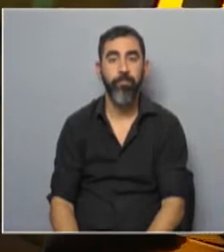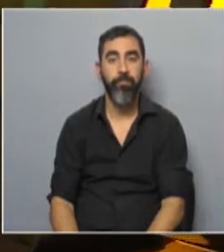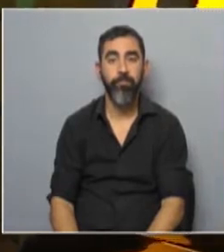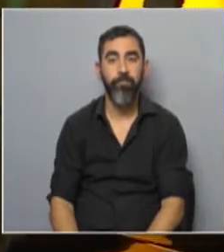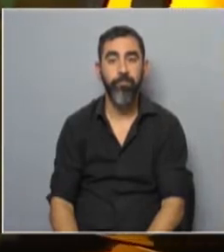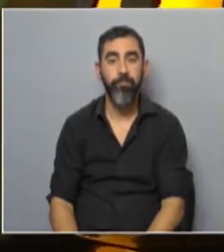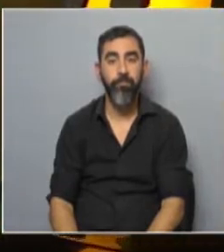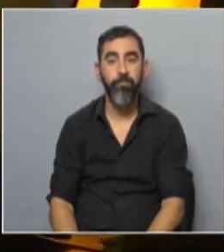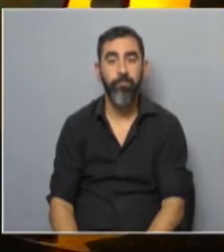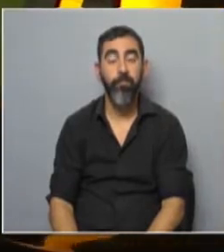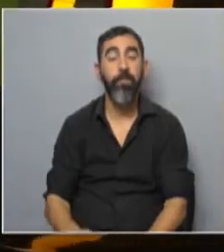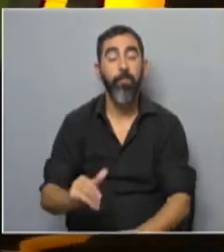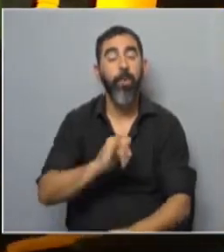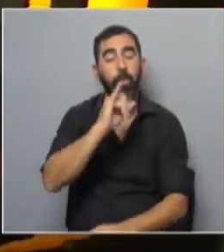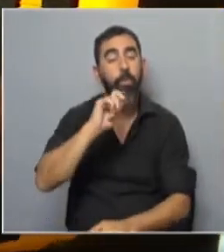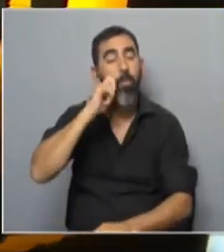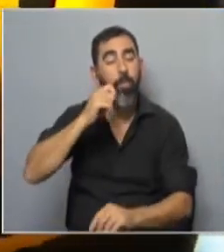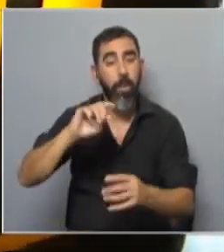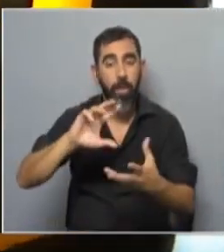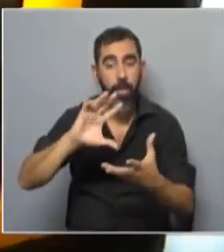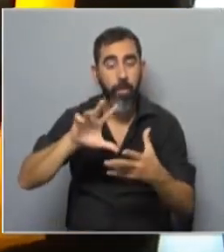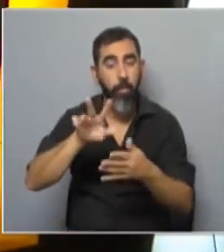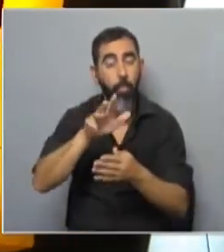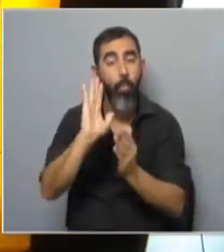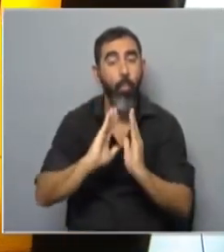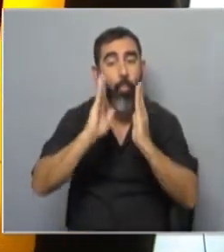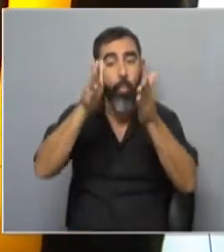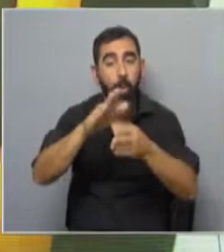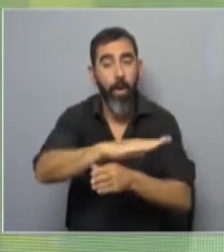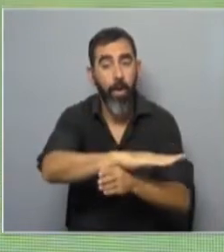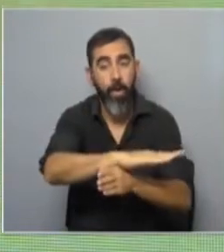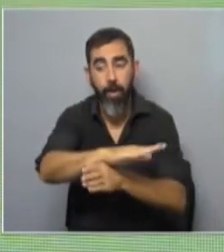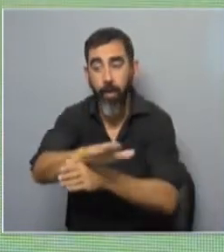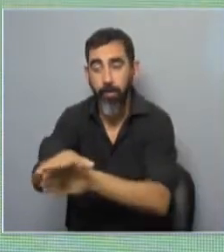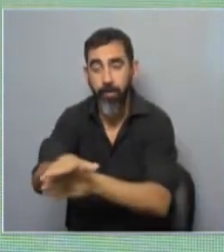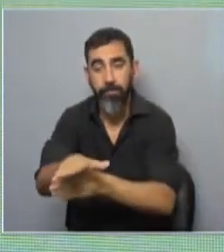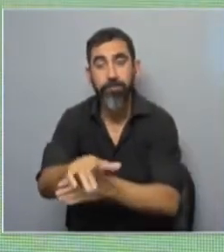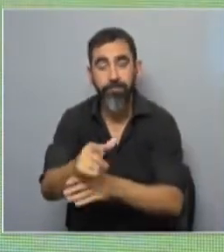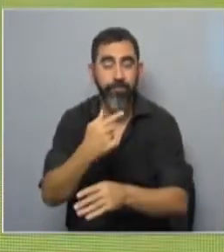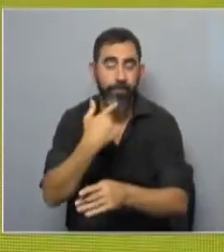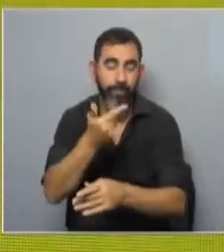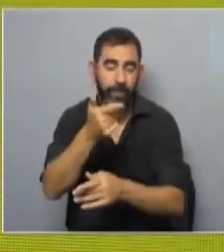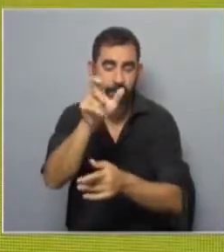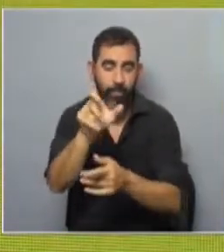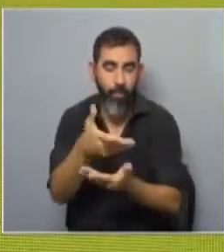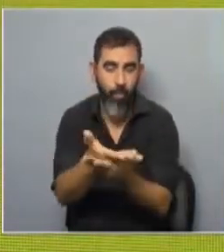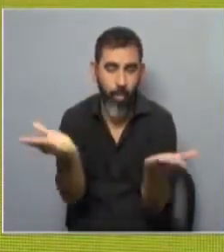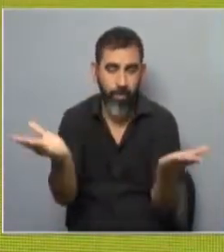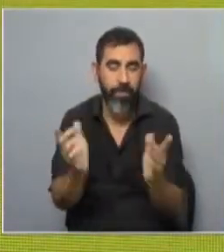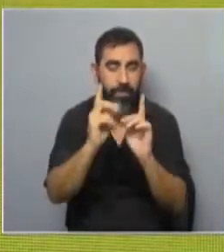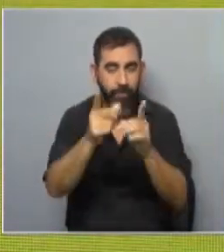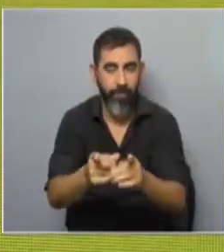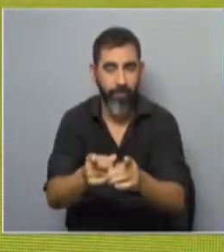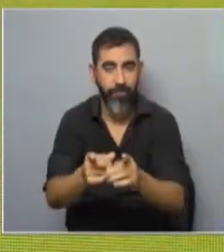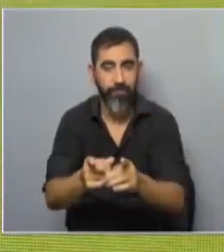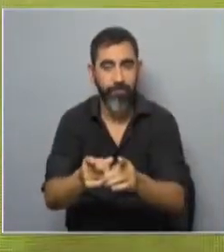Desde el lado anecdótico, Alexandra, me gustó la maqueta del puente giratorio de Carmelo, estaba divina. Sí, bueno, ella ponía justamente ese ejemplo que